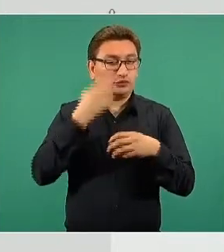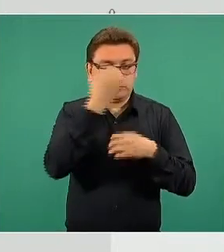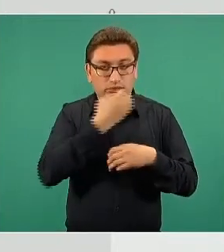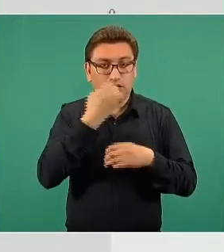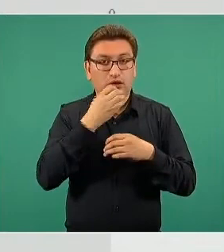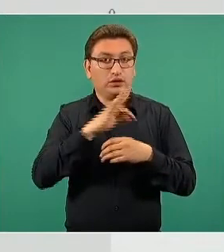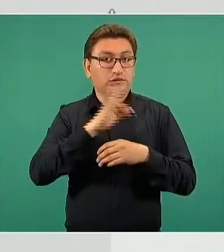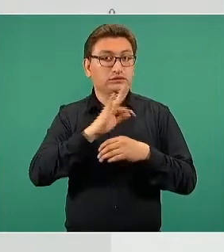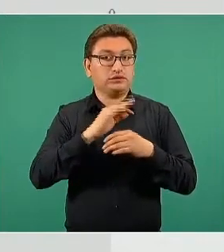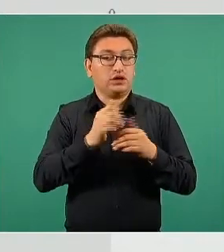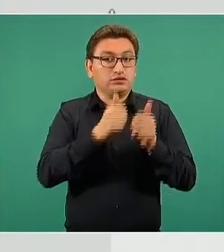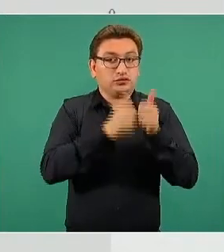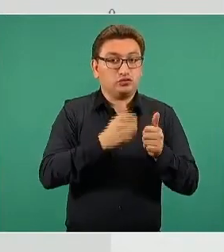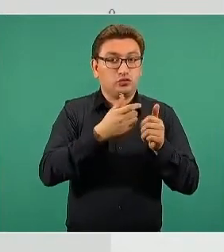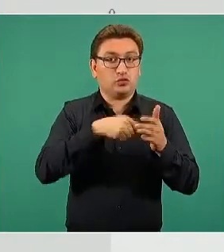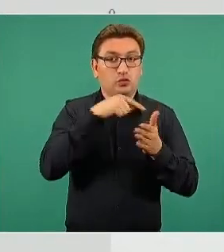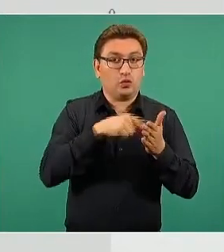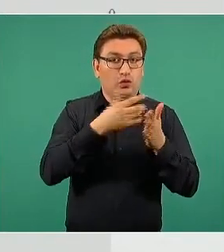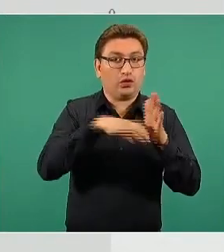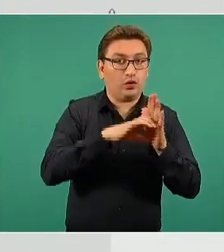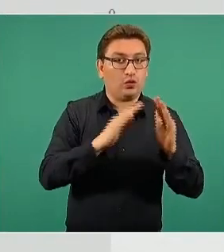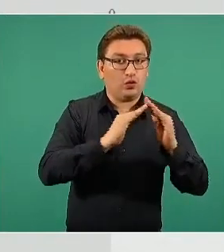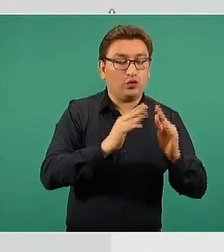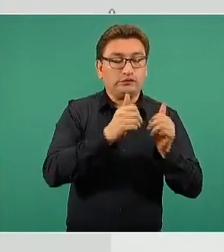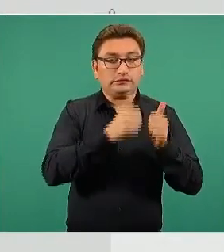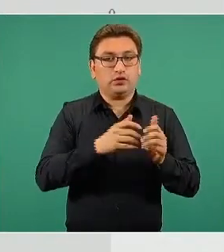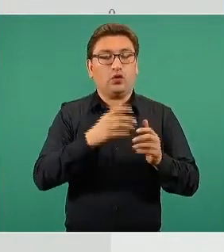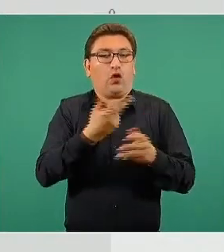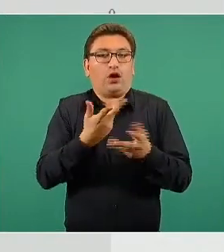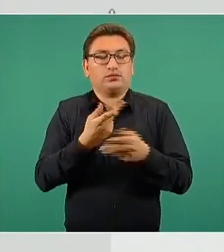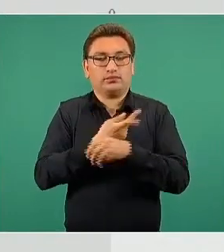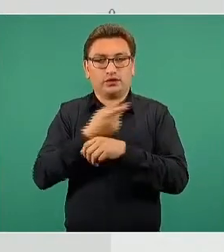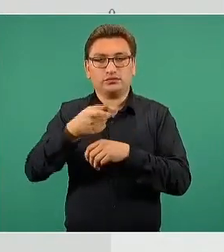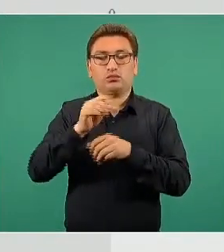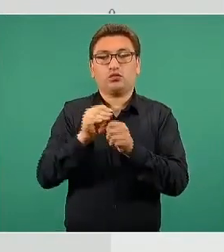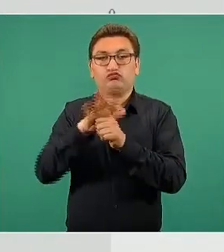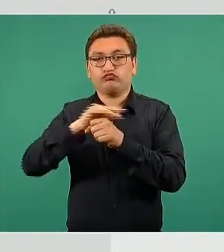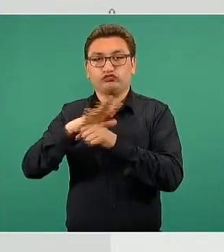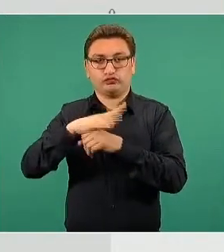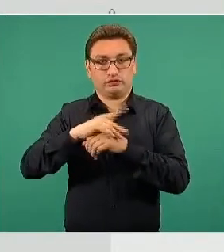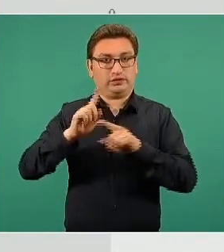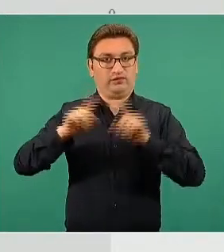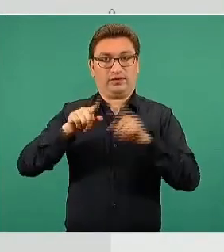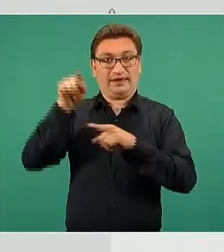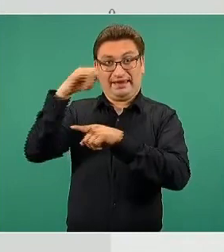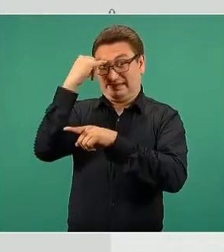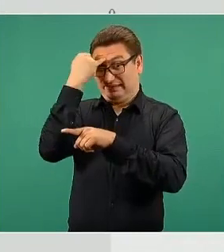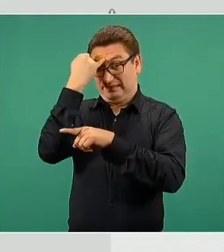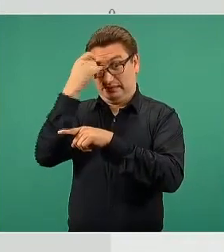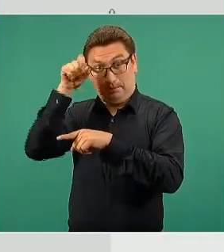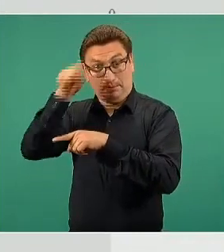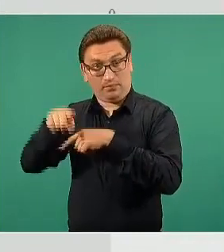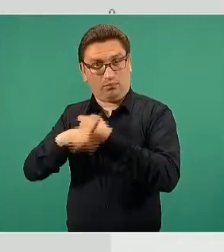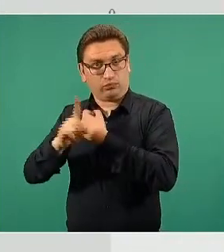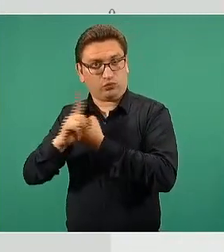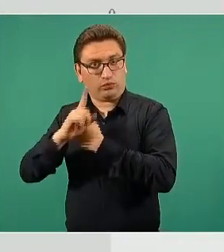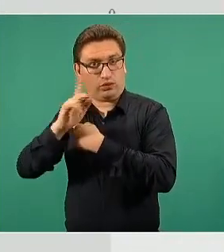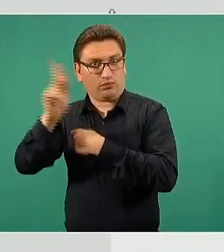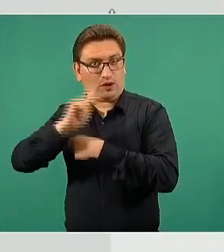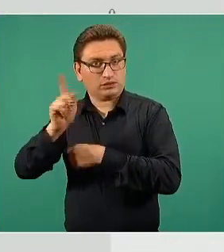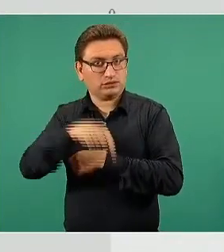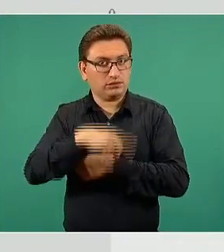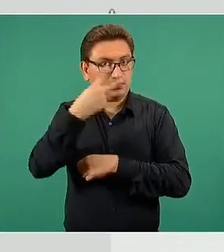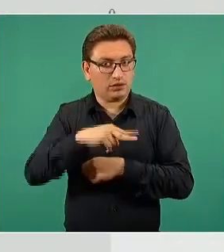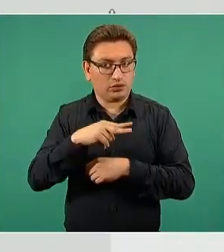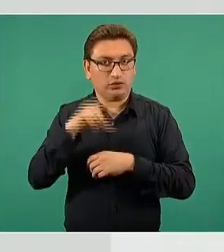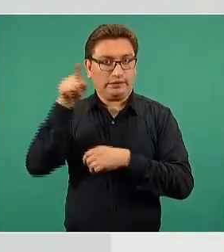Y, digamos, ¿podríamos ver esta variante es la misma que está perjudicando y que tiene en estos momentos a la India metida en un tema pues